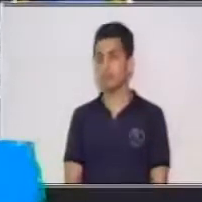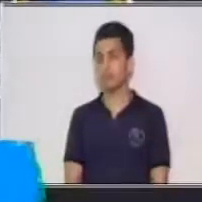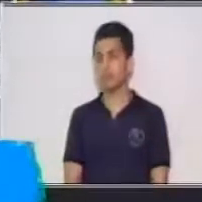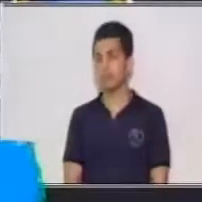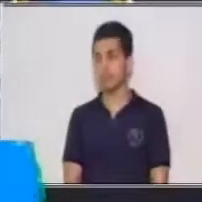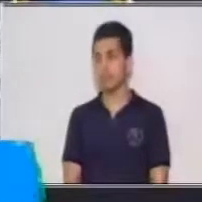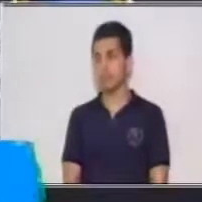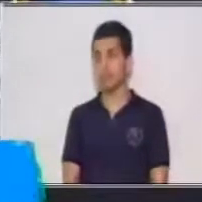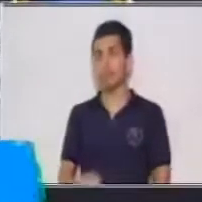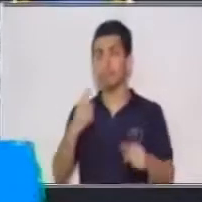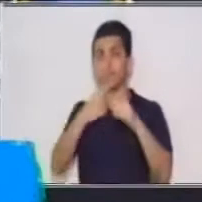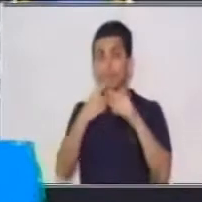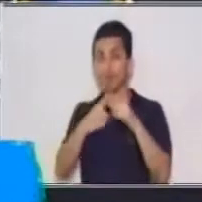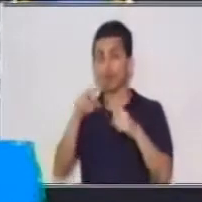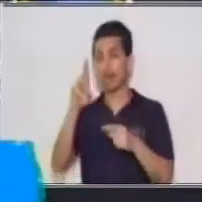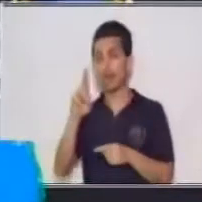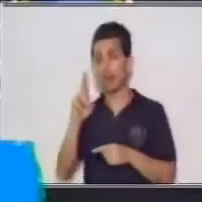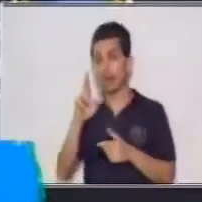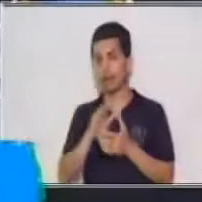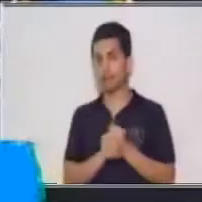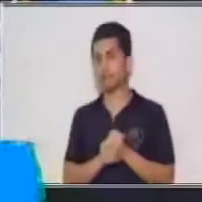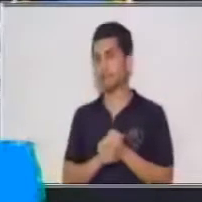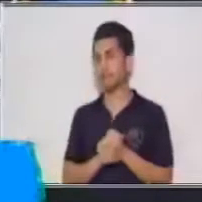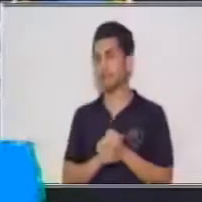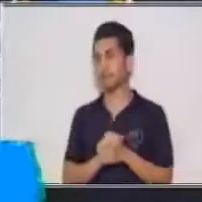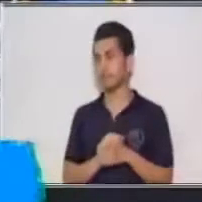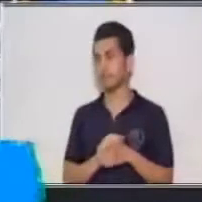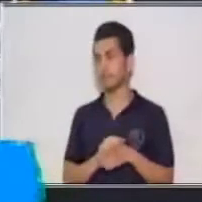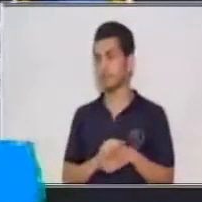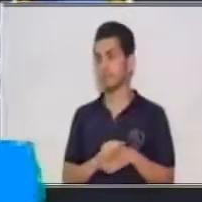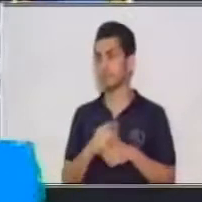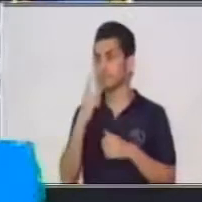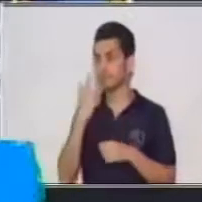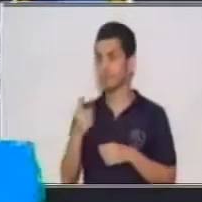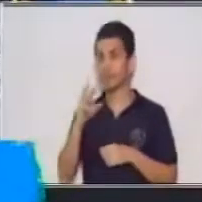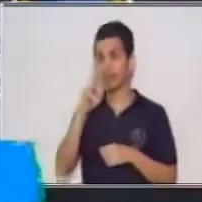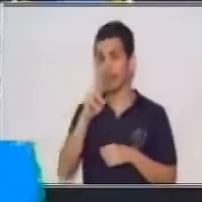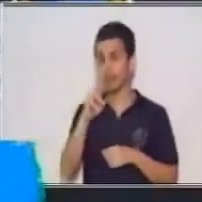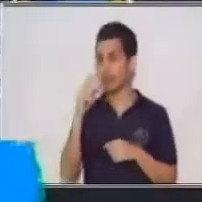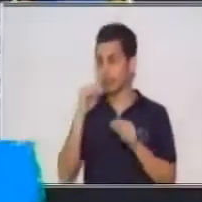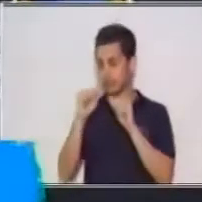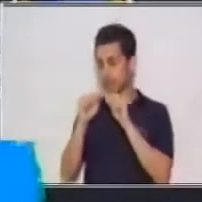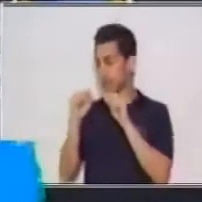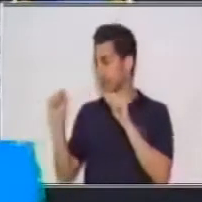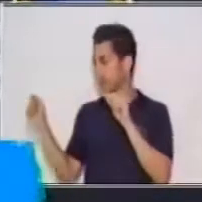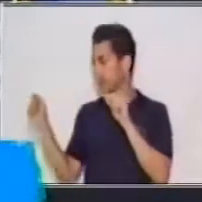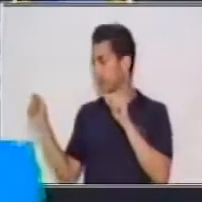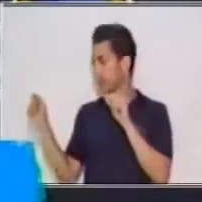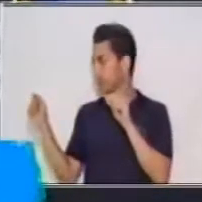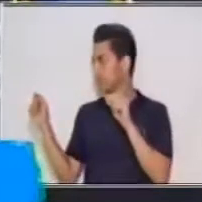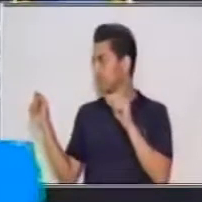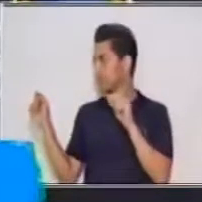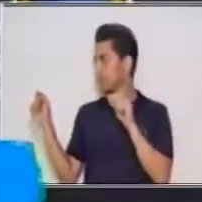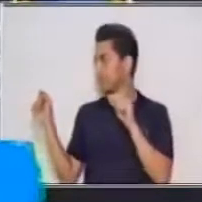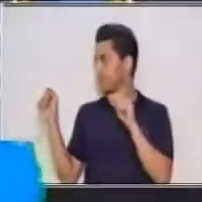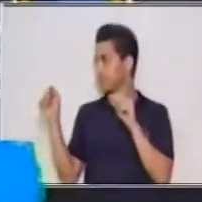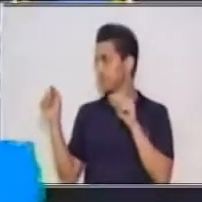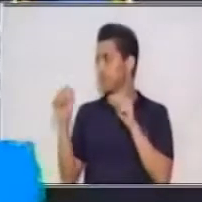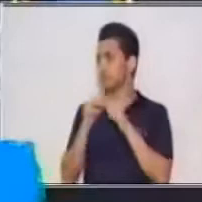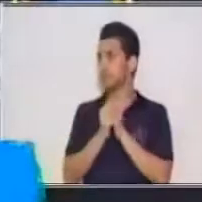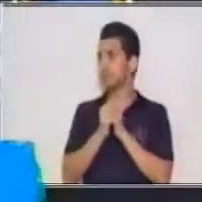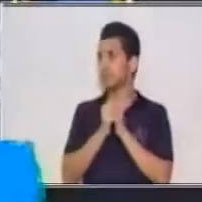Por el radio. ¿Cuál es el radio? ¿Te recuerdas? El radio es del centro hacia un extremo, cabal la mitad del